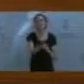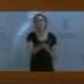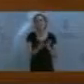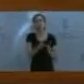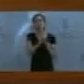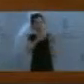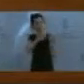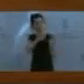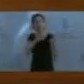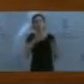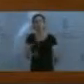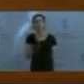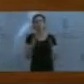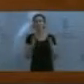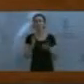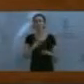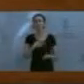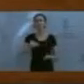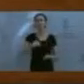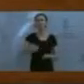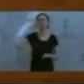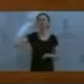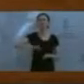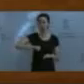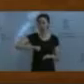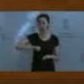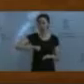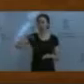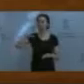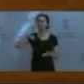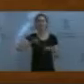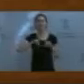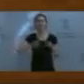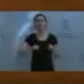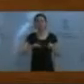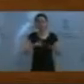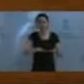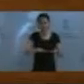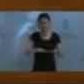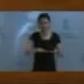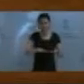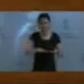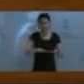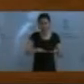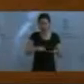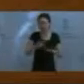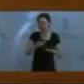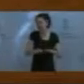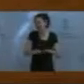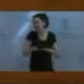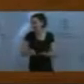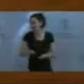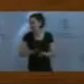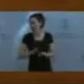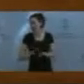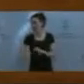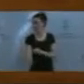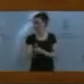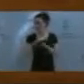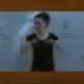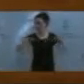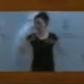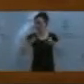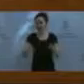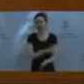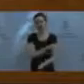soy presidenta del Principado 10 meses, me sobran 9 para remitir a esta Cámara un proyecto de ley de eliminación